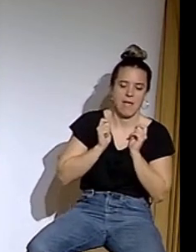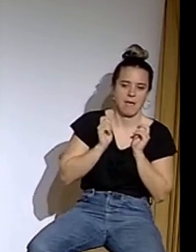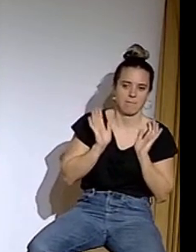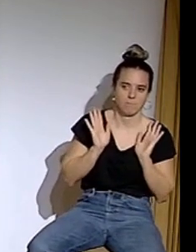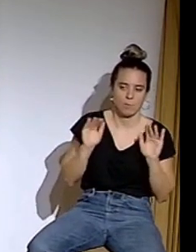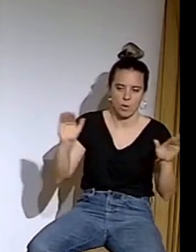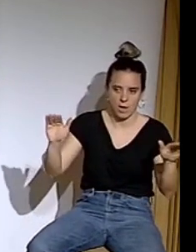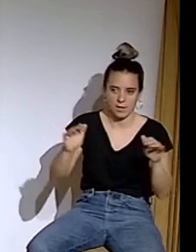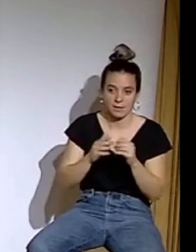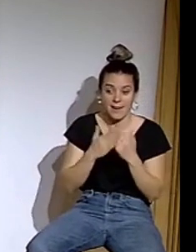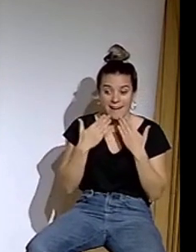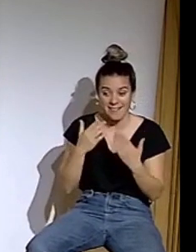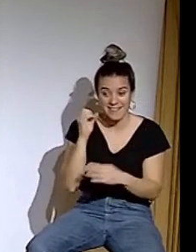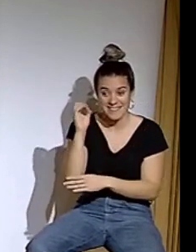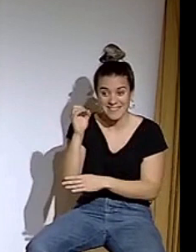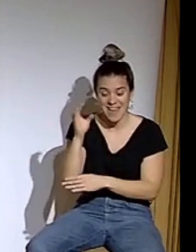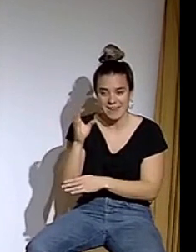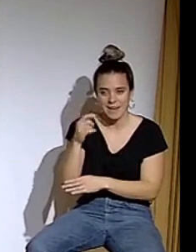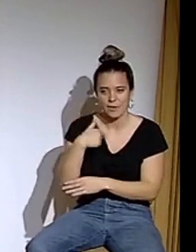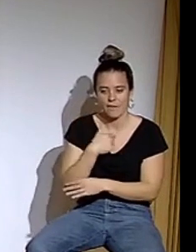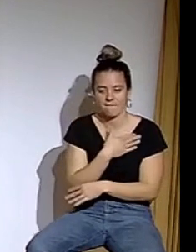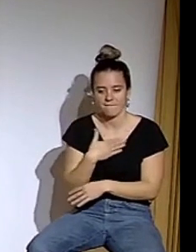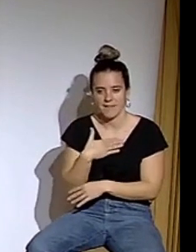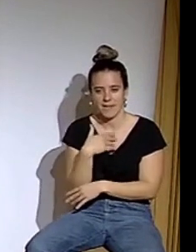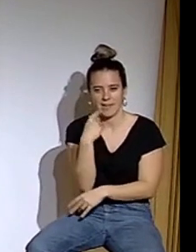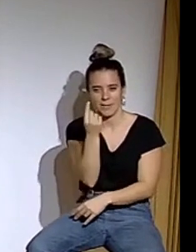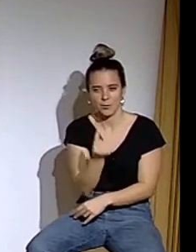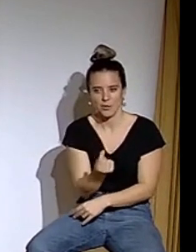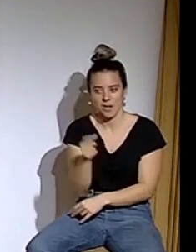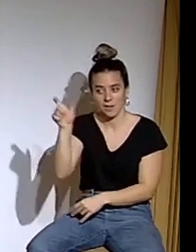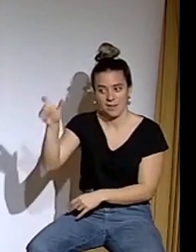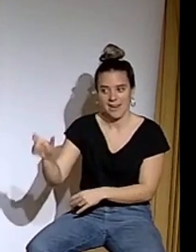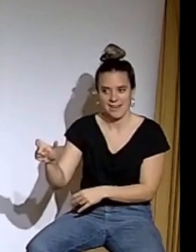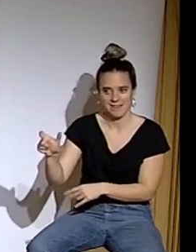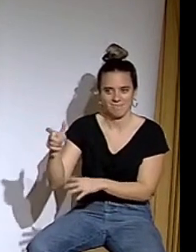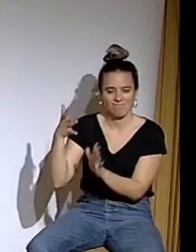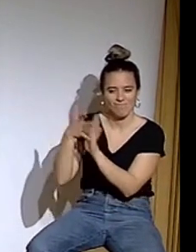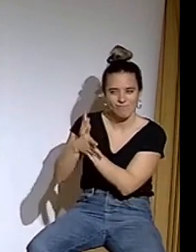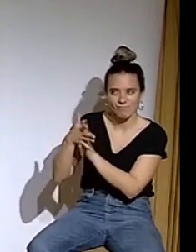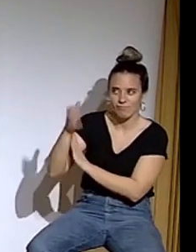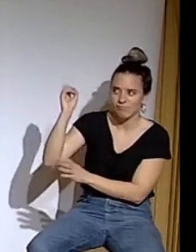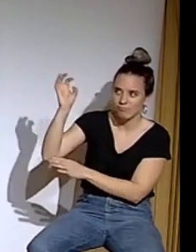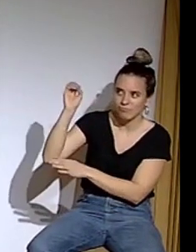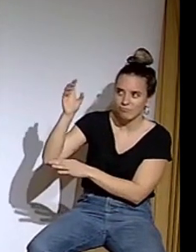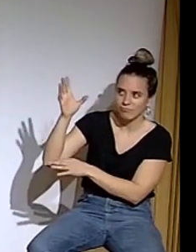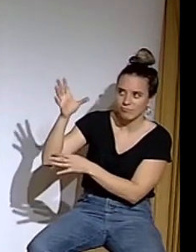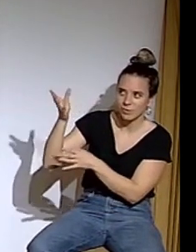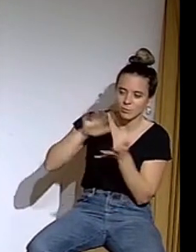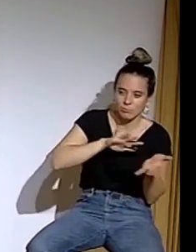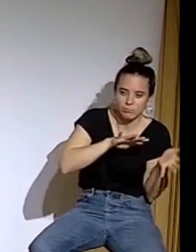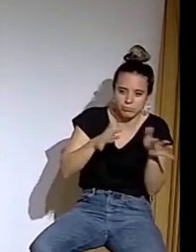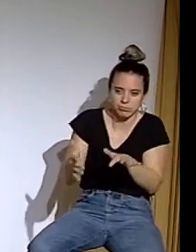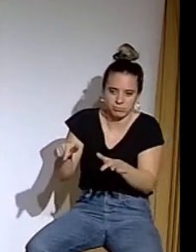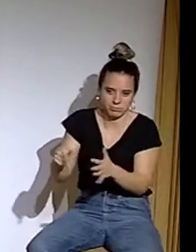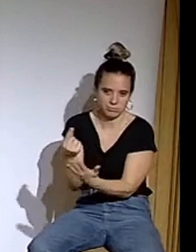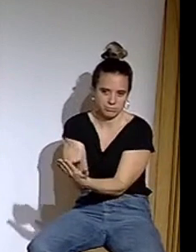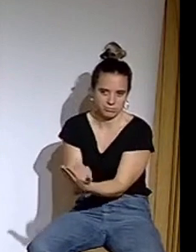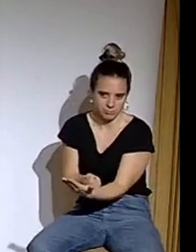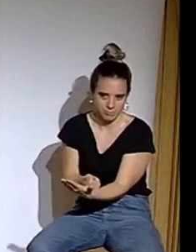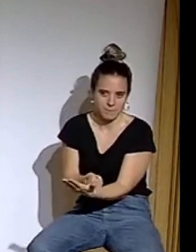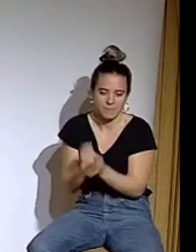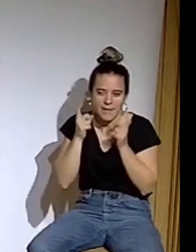yo quise ilustrar un poco lo que el compañero expuso y e intenté hacer una representación de